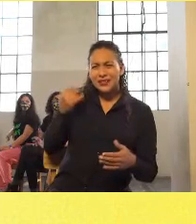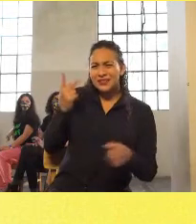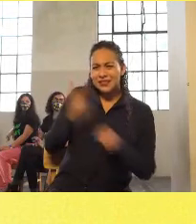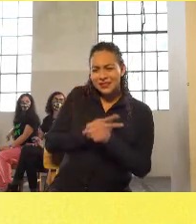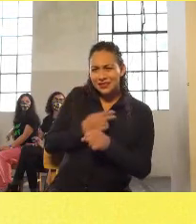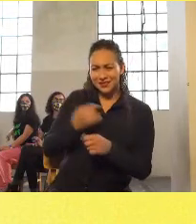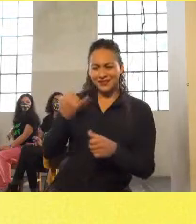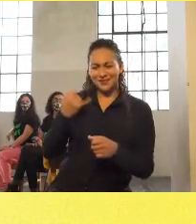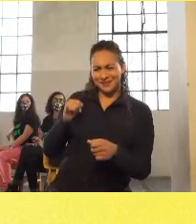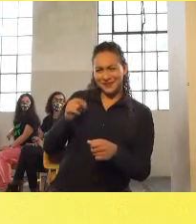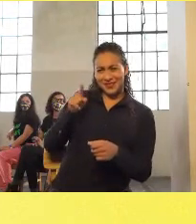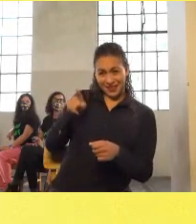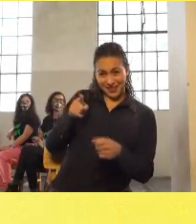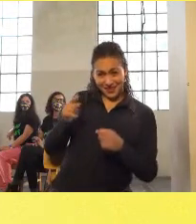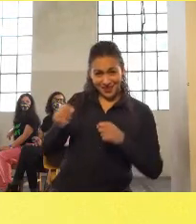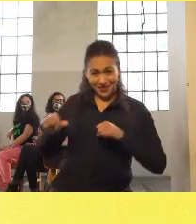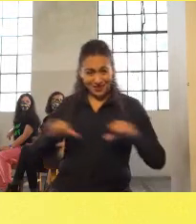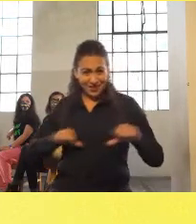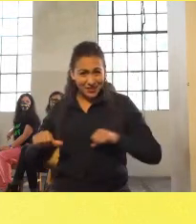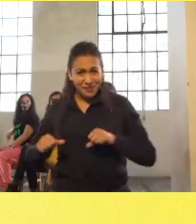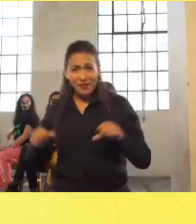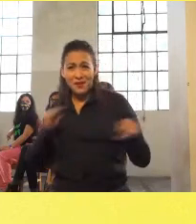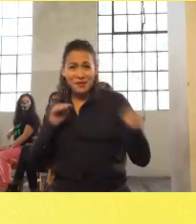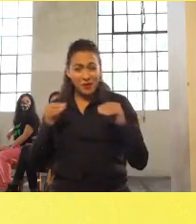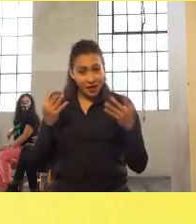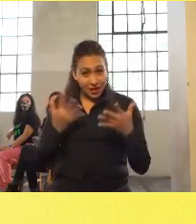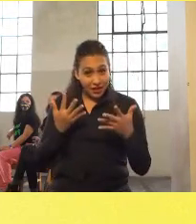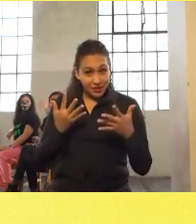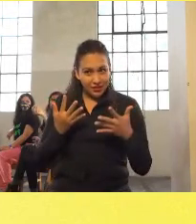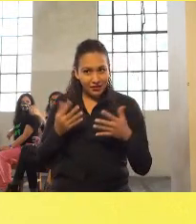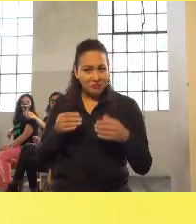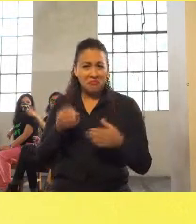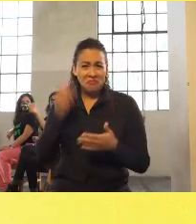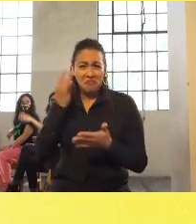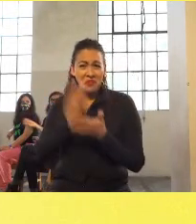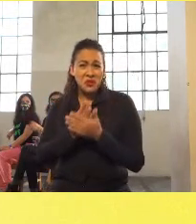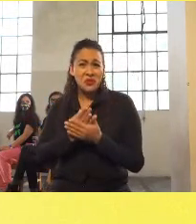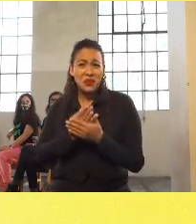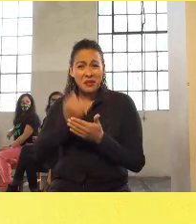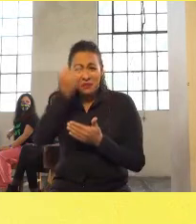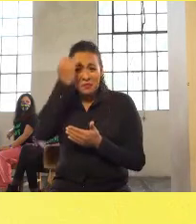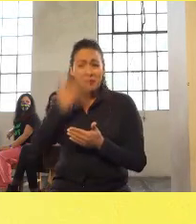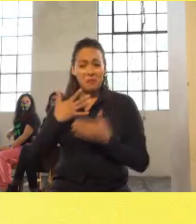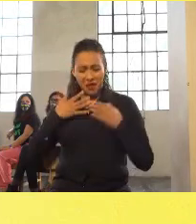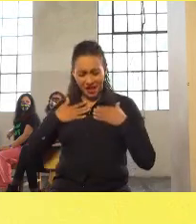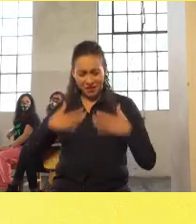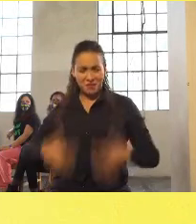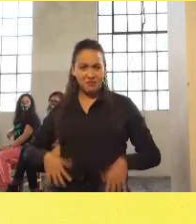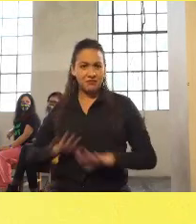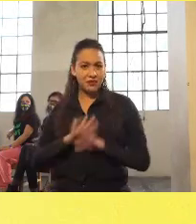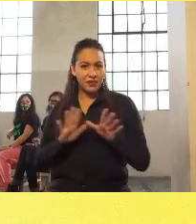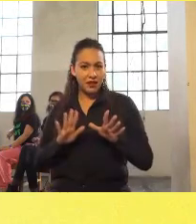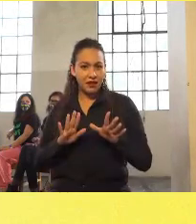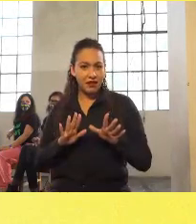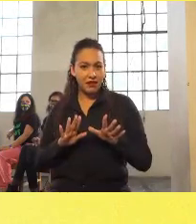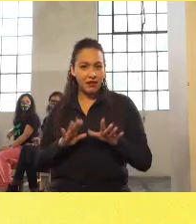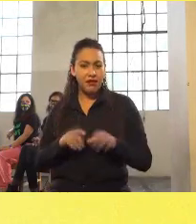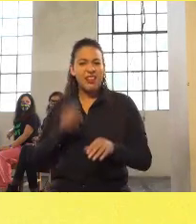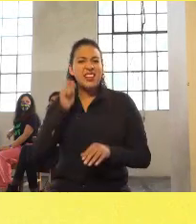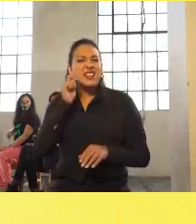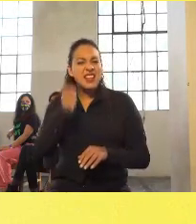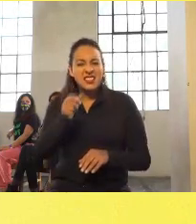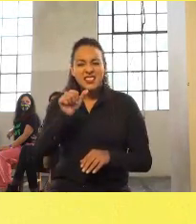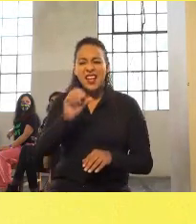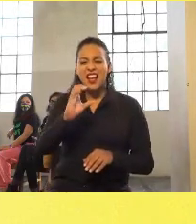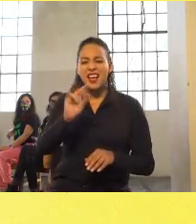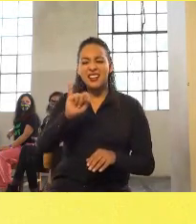y yo lo he pensado y lo he interiorizado muchísimo, y el activista es el que toma un rol activo para transformar algo. O sea, ¿cuál